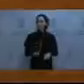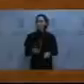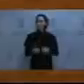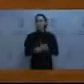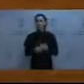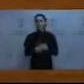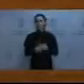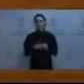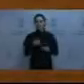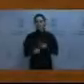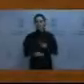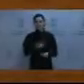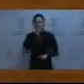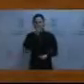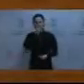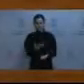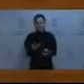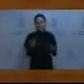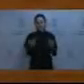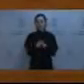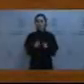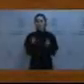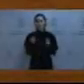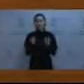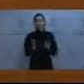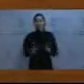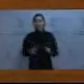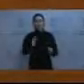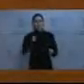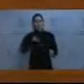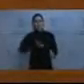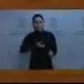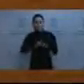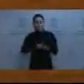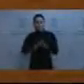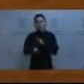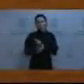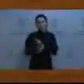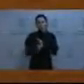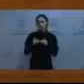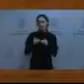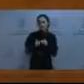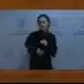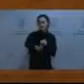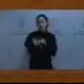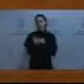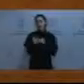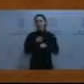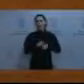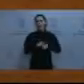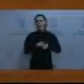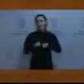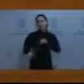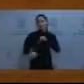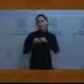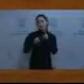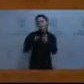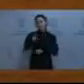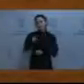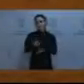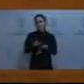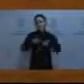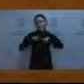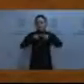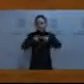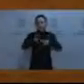muy bien, colaborar con la autoridad municipal para aspectos logísticos, para aspectos posteriores o para determinados aspectos accesorios. Pero la